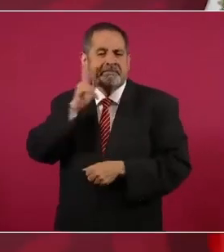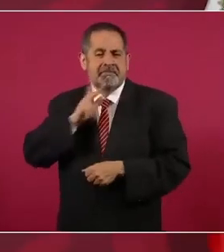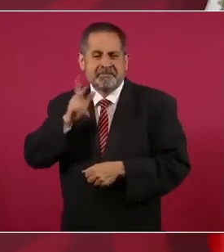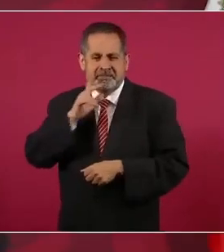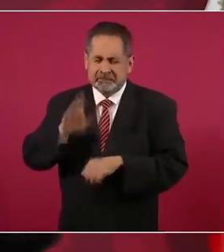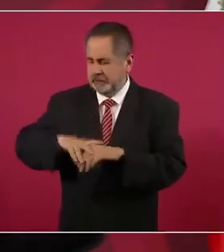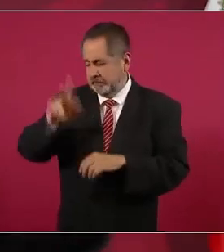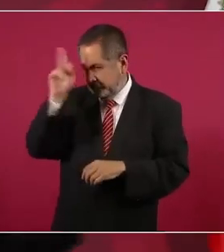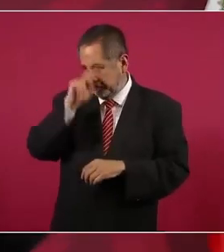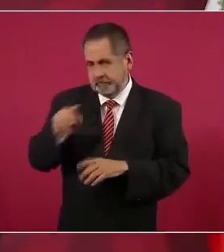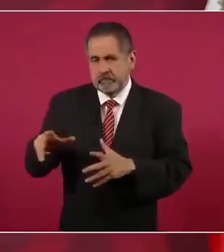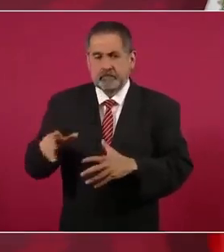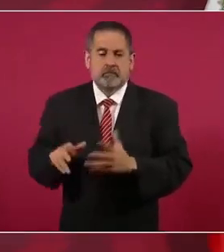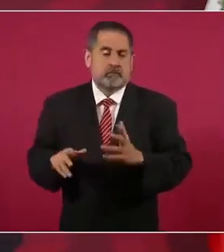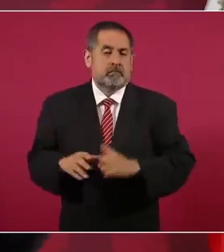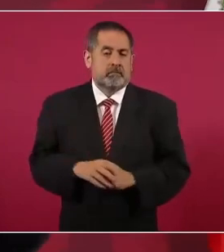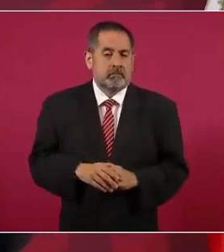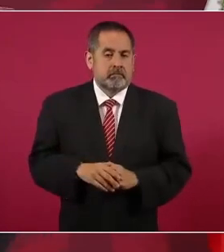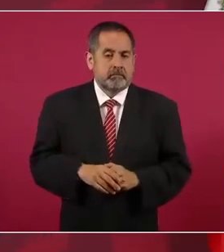Entonces,